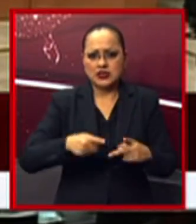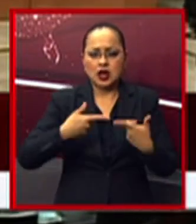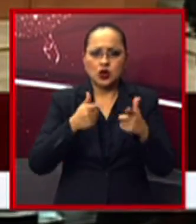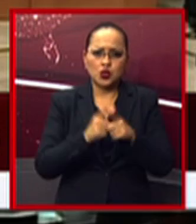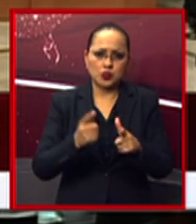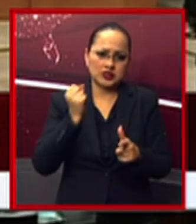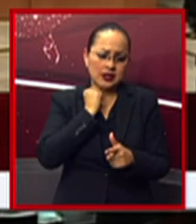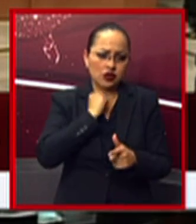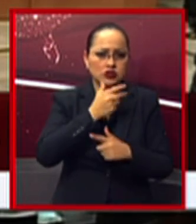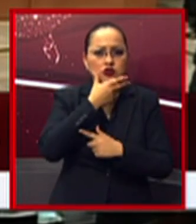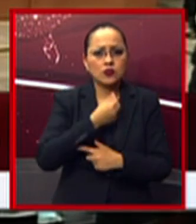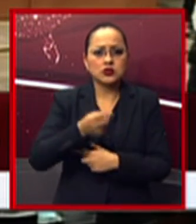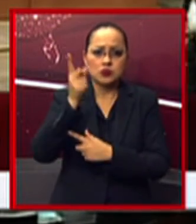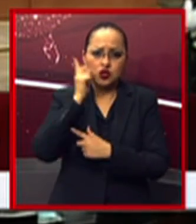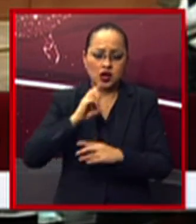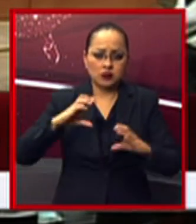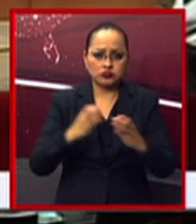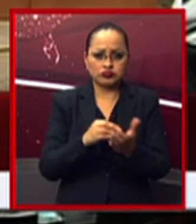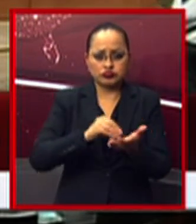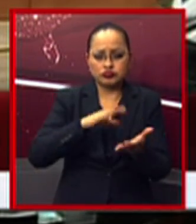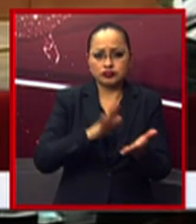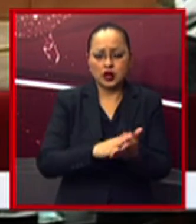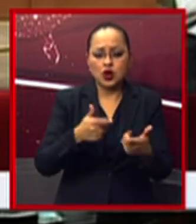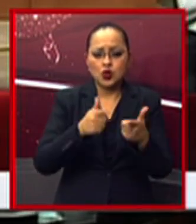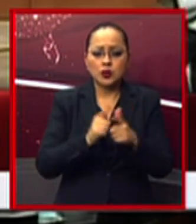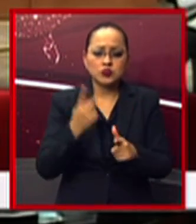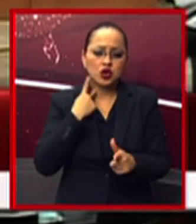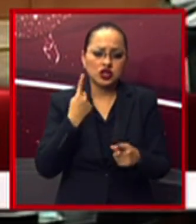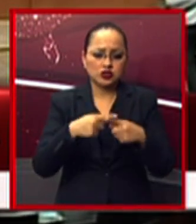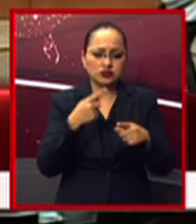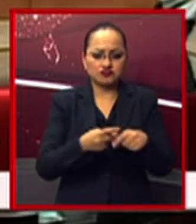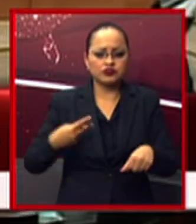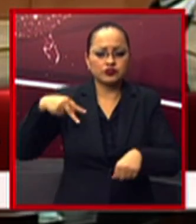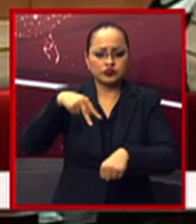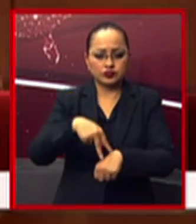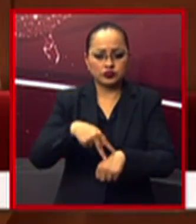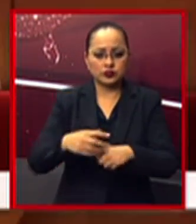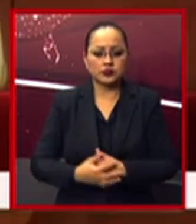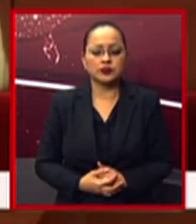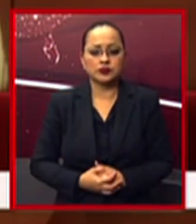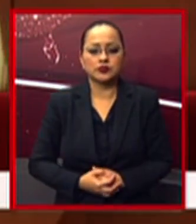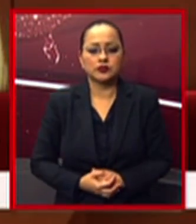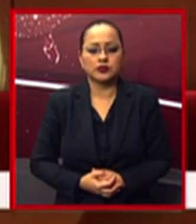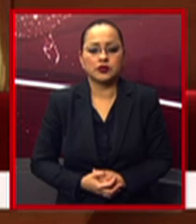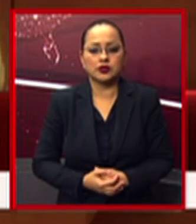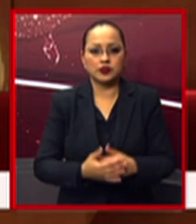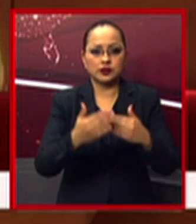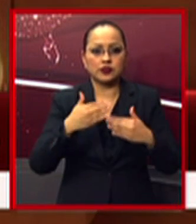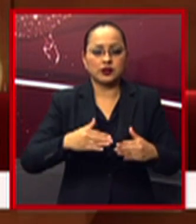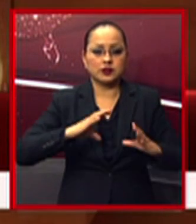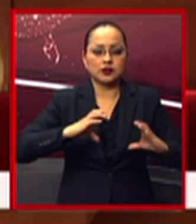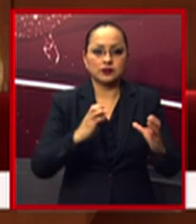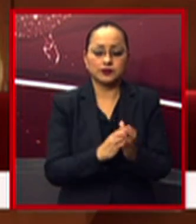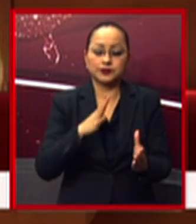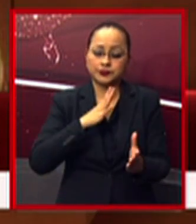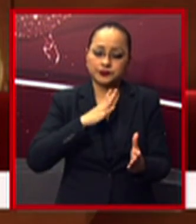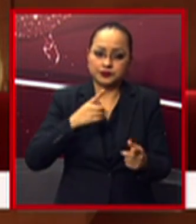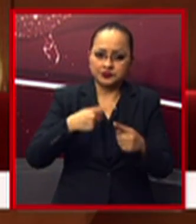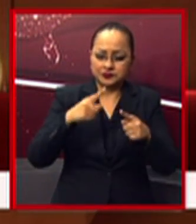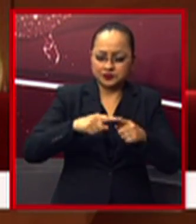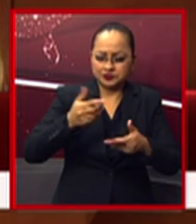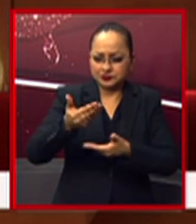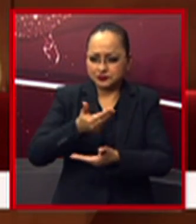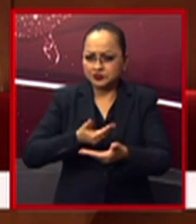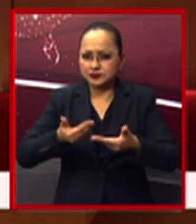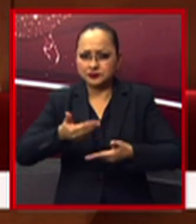por parte de senadoras y senadores de los diversos grupos parlamentarios. El dictamen que se presenta. Las prácticas restaurativas como la